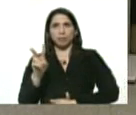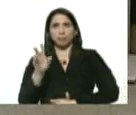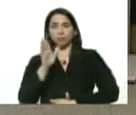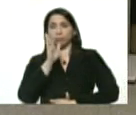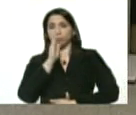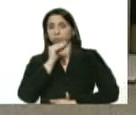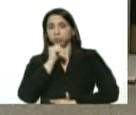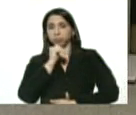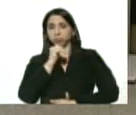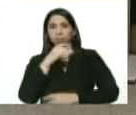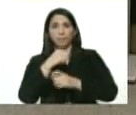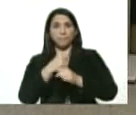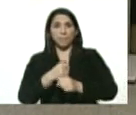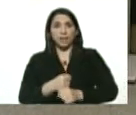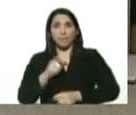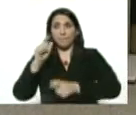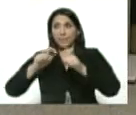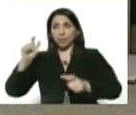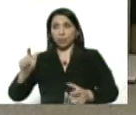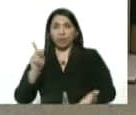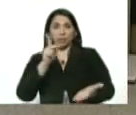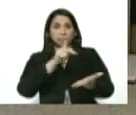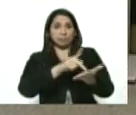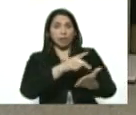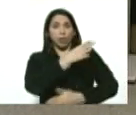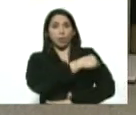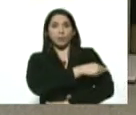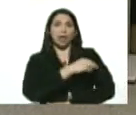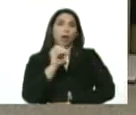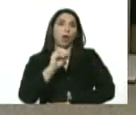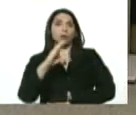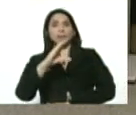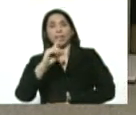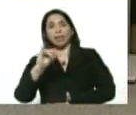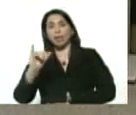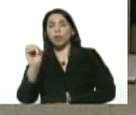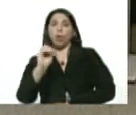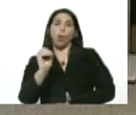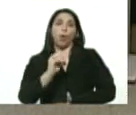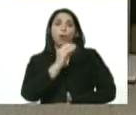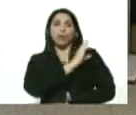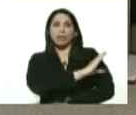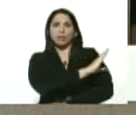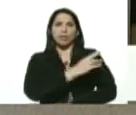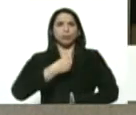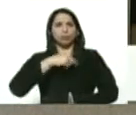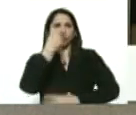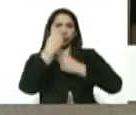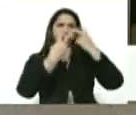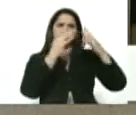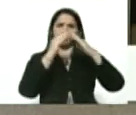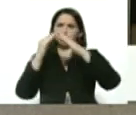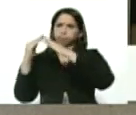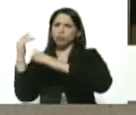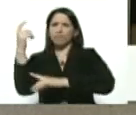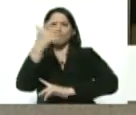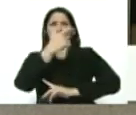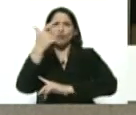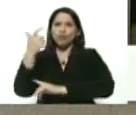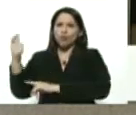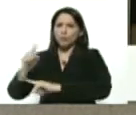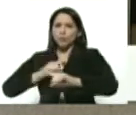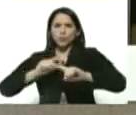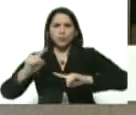esperando que los pacientes lleguen a los hospitales a los cd y a las clínicas nos vamos a casa por casa vamos a la búsqueda activa de